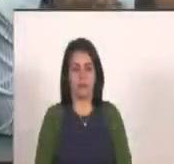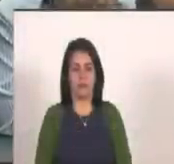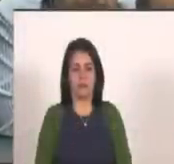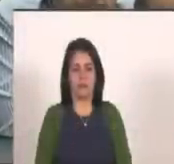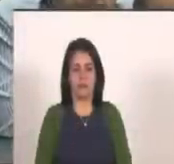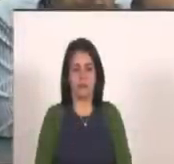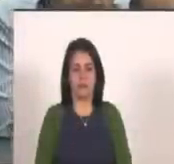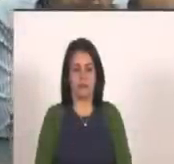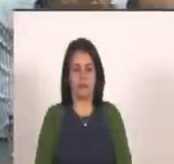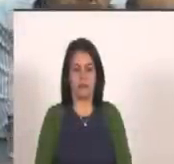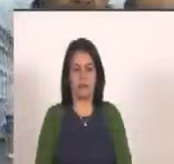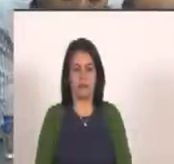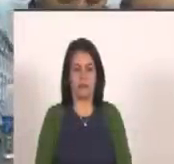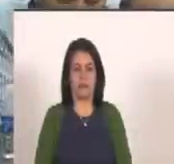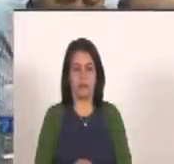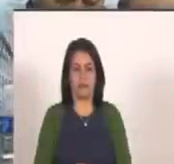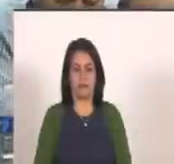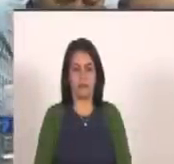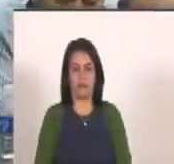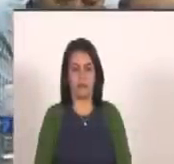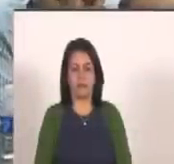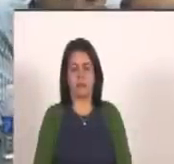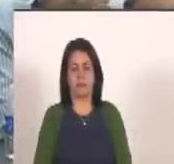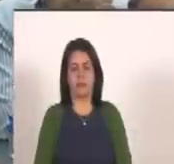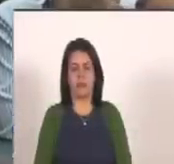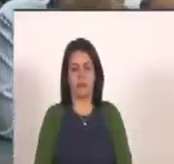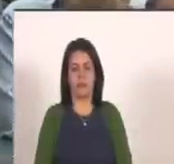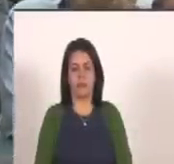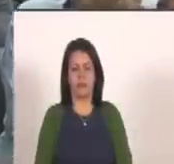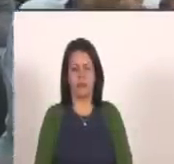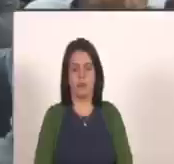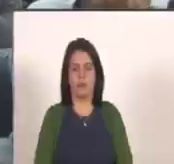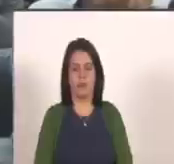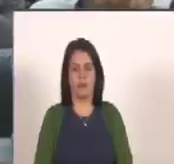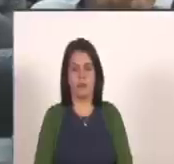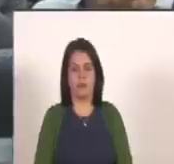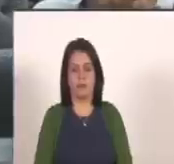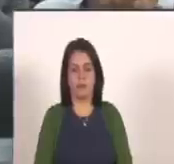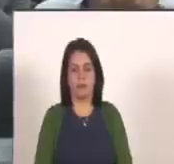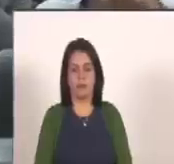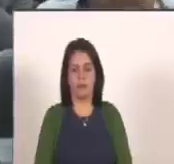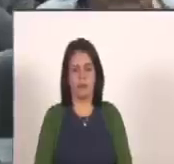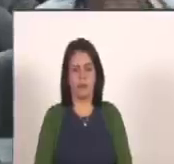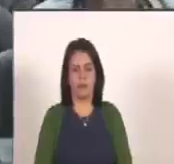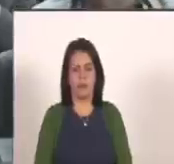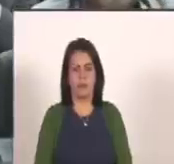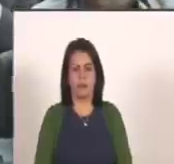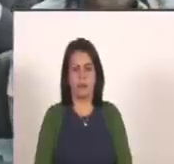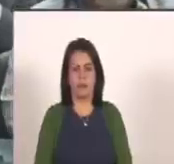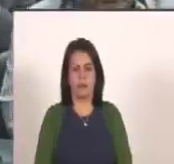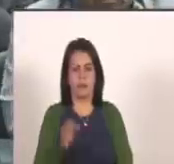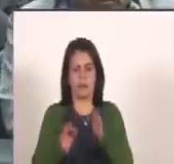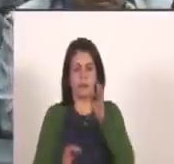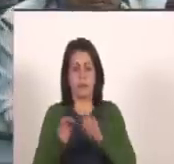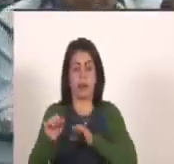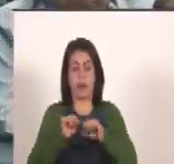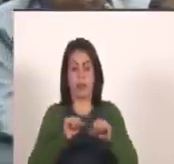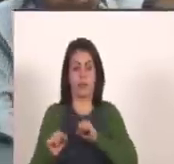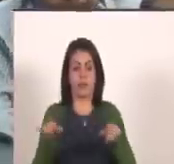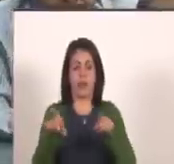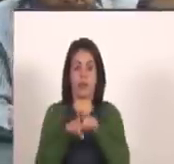no solamente es la justicia divina, creo que el Parlamento y la vindicta pública del Ministerio Público debe actuar como